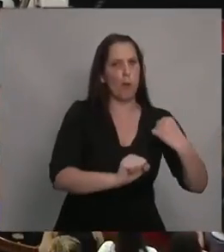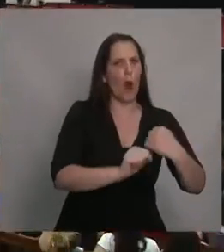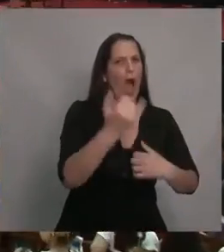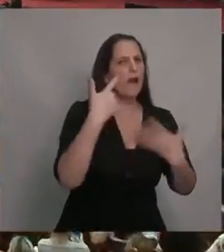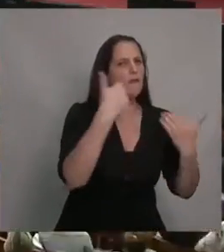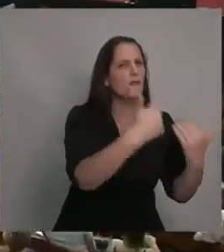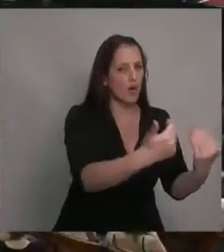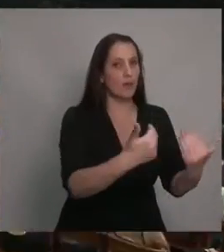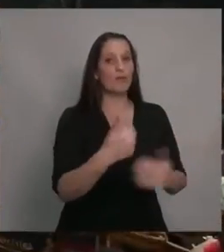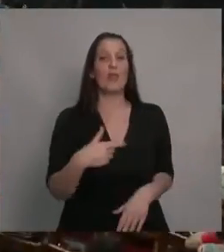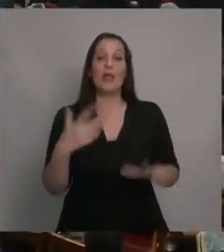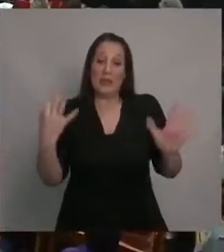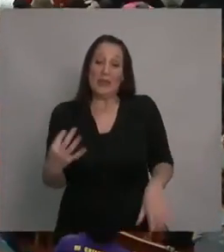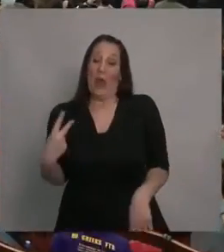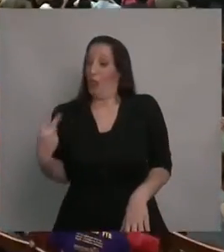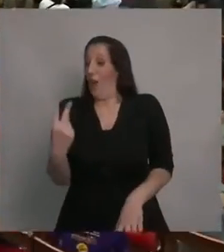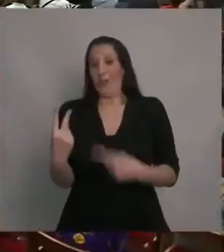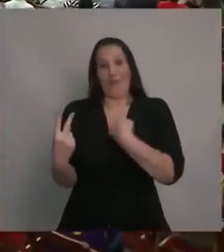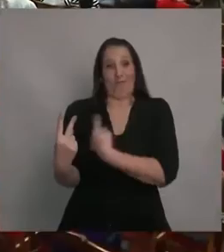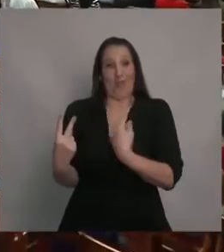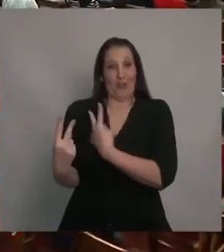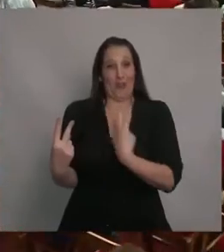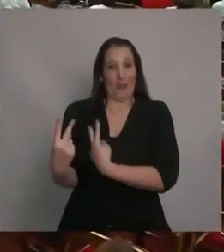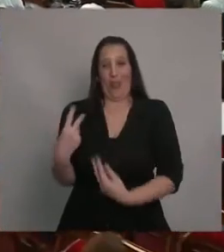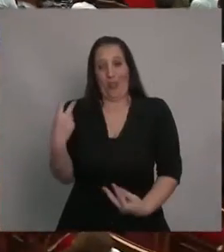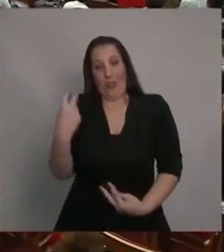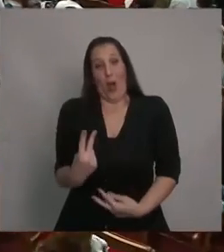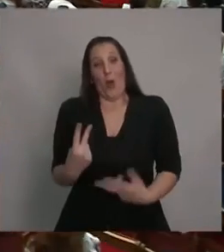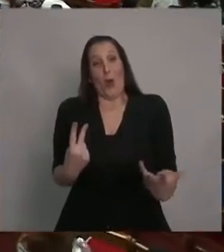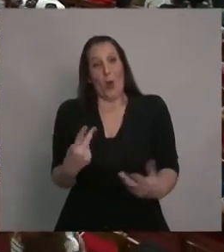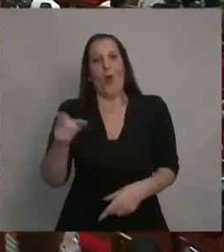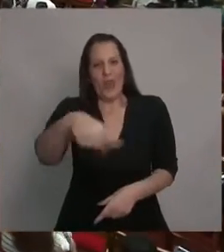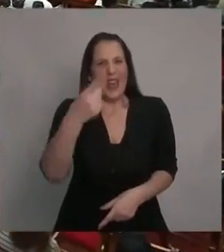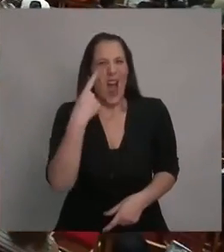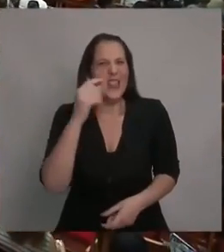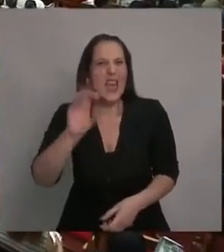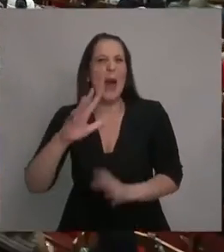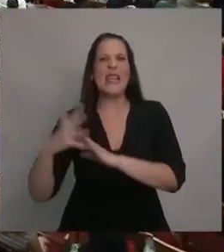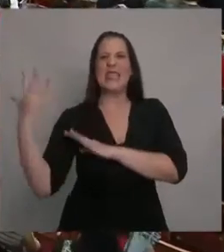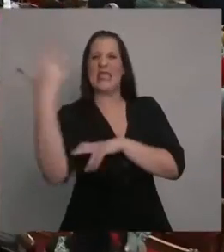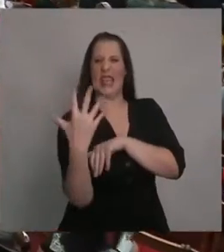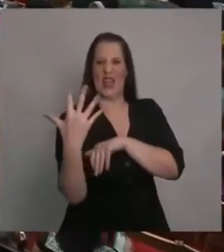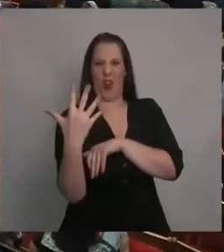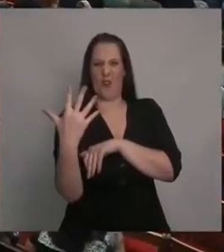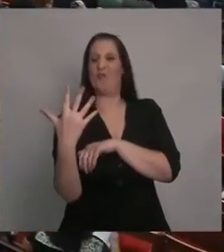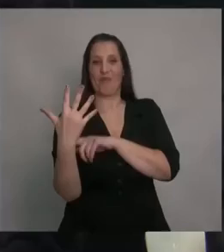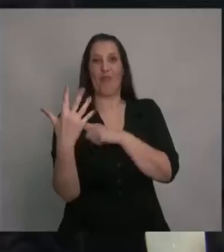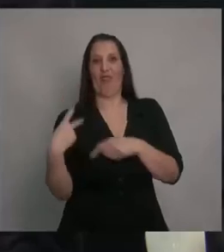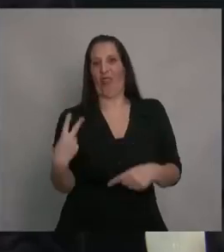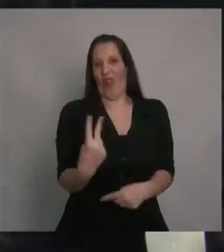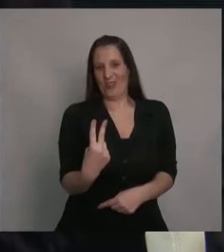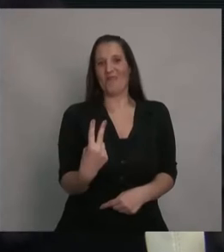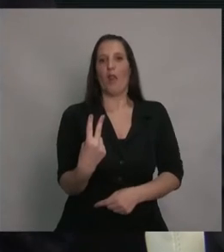fuimos nosotros, y quienes ustedes, quizás muchos, conozcan como Los Cinco, que después de estar haciendo precisamente eso por unos